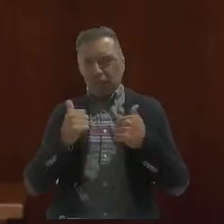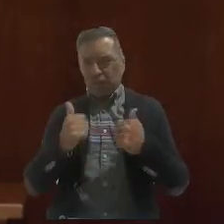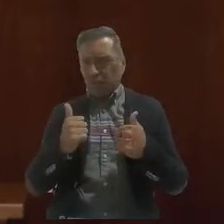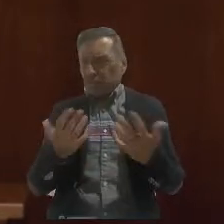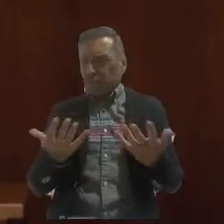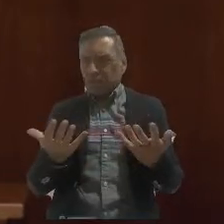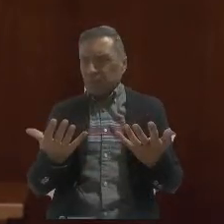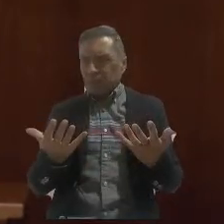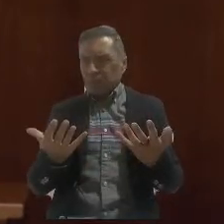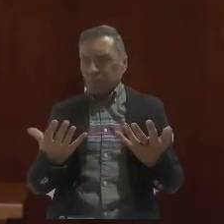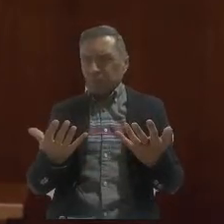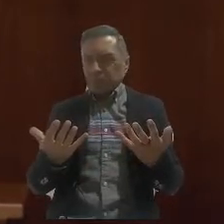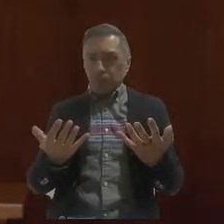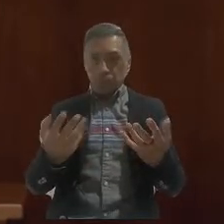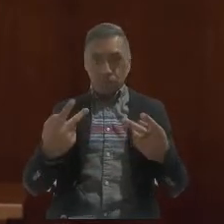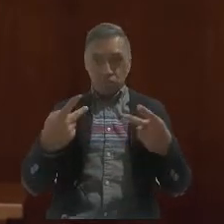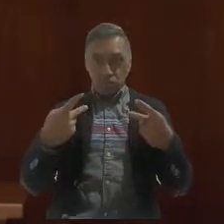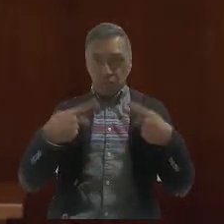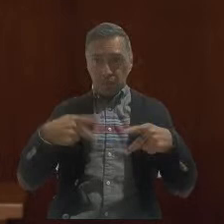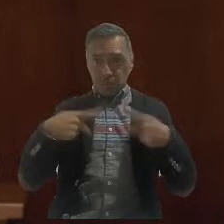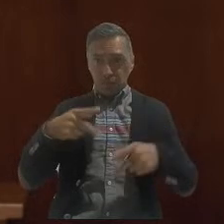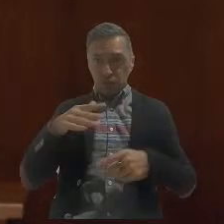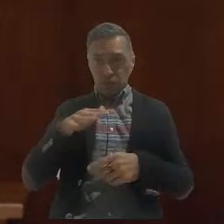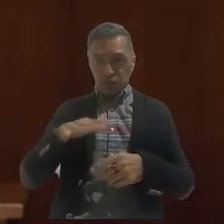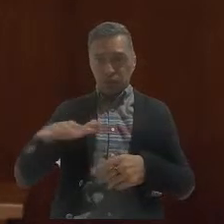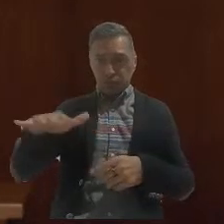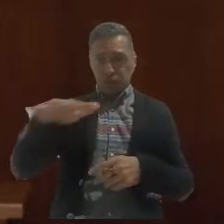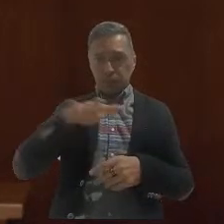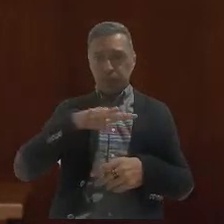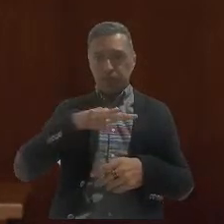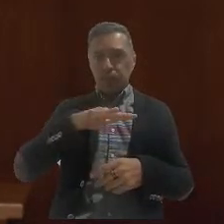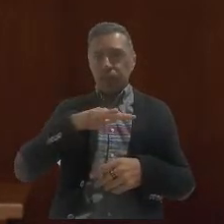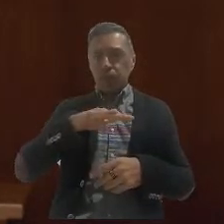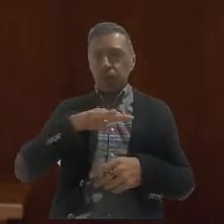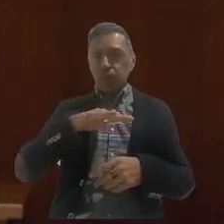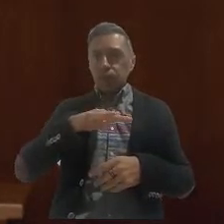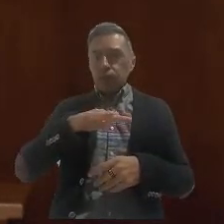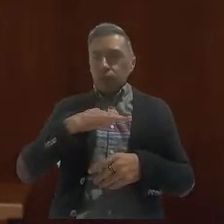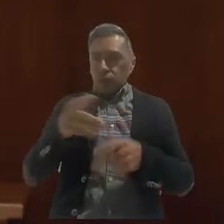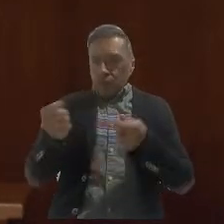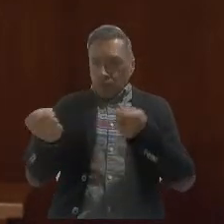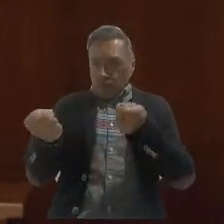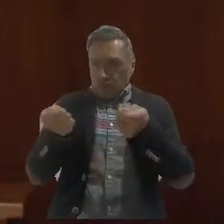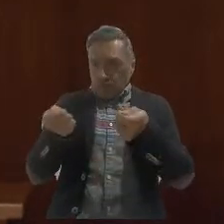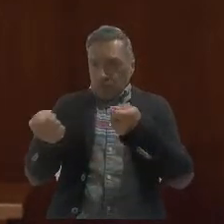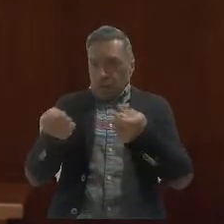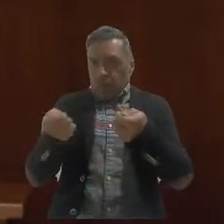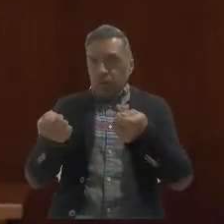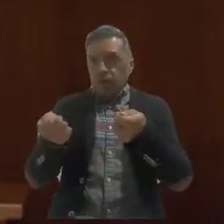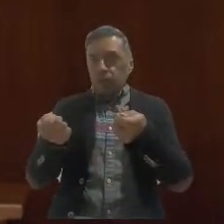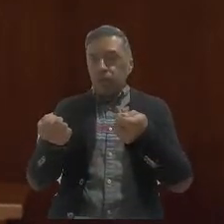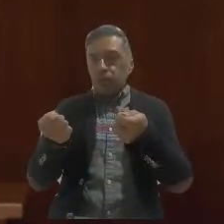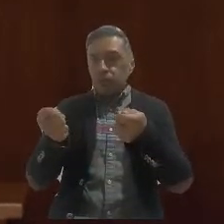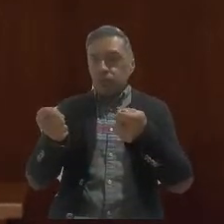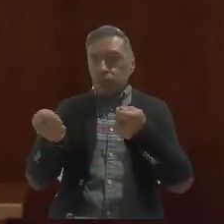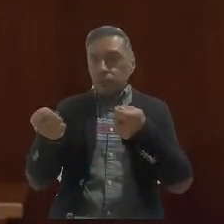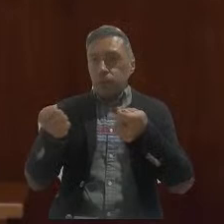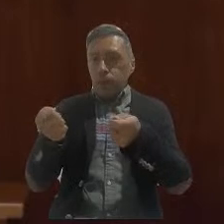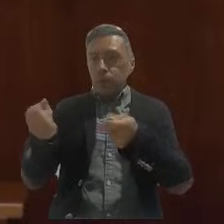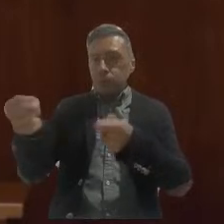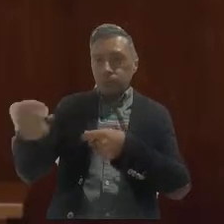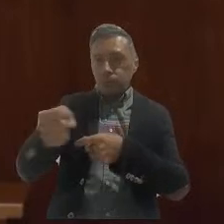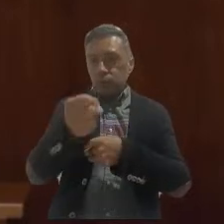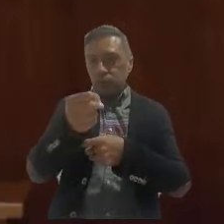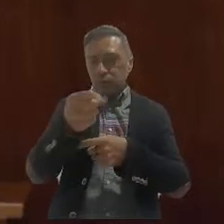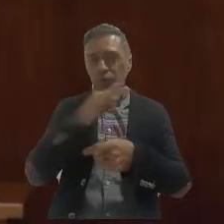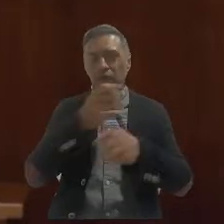la población para poder seguir haciendo o pensando que van a seguir haciendo lo que quieran en el Estado de